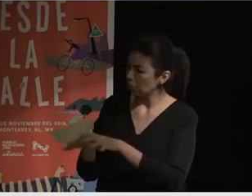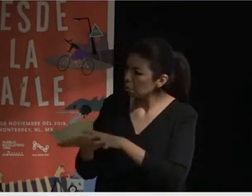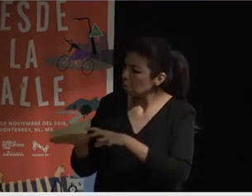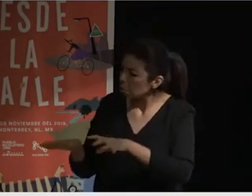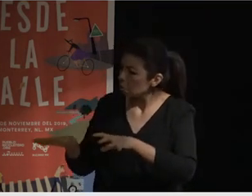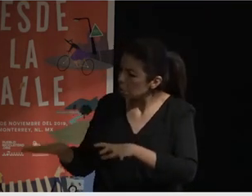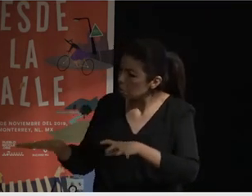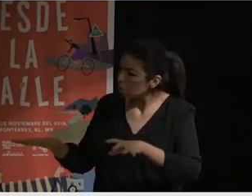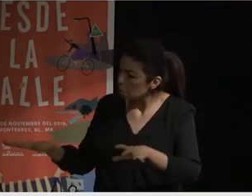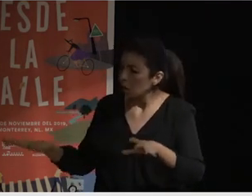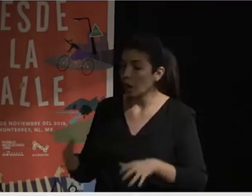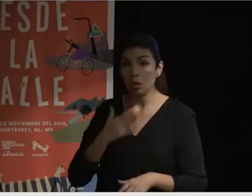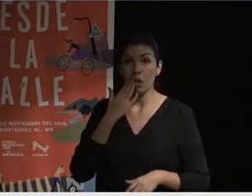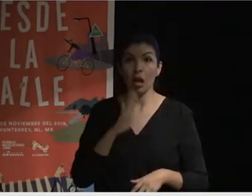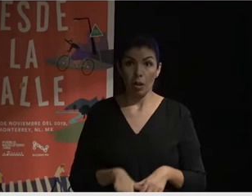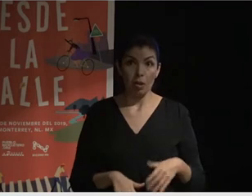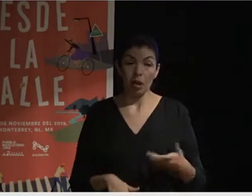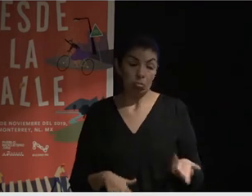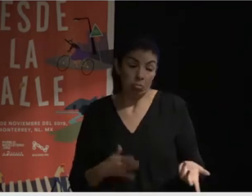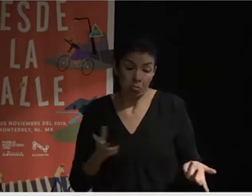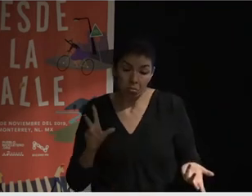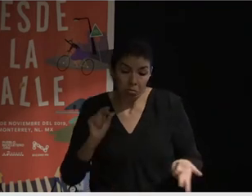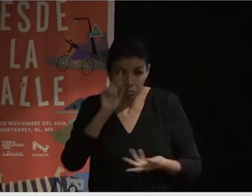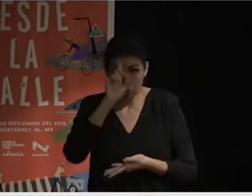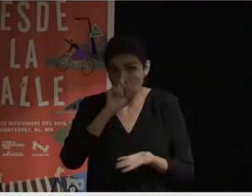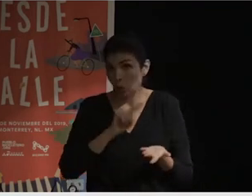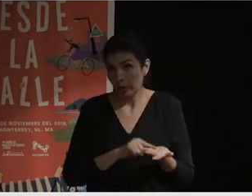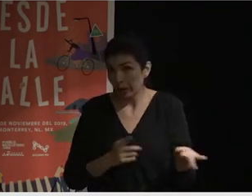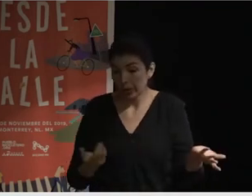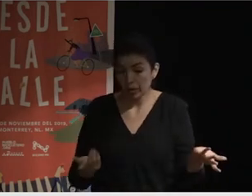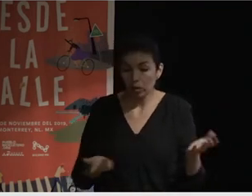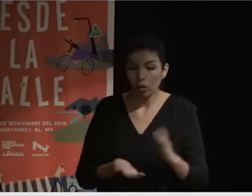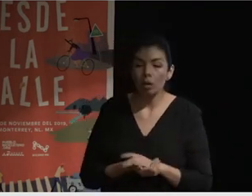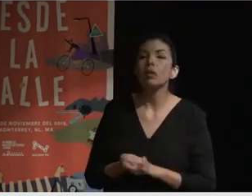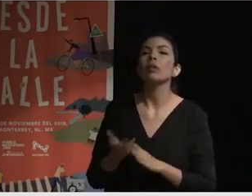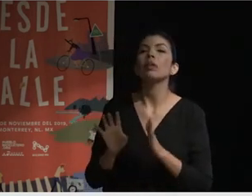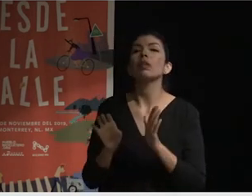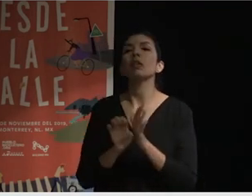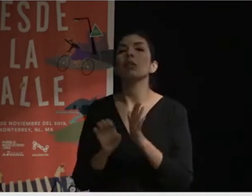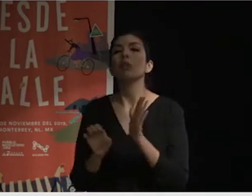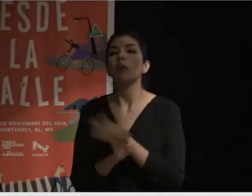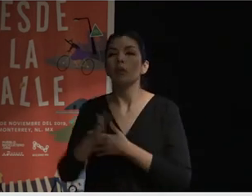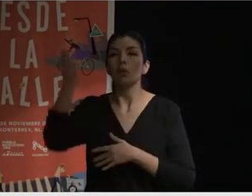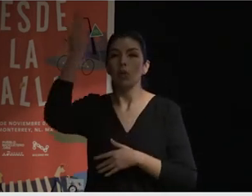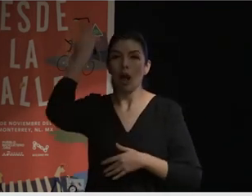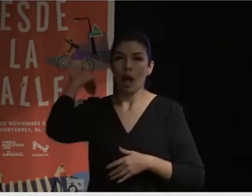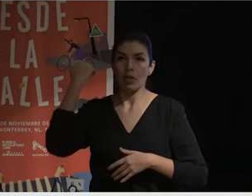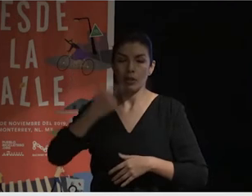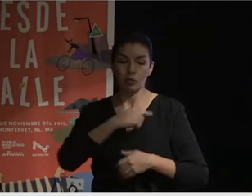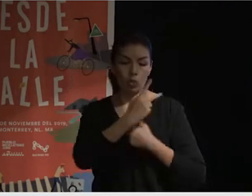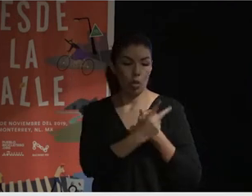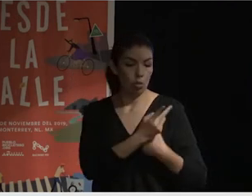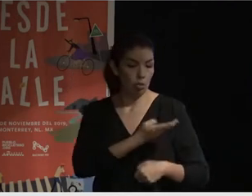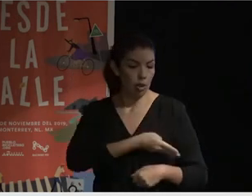¿no? Es exactamente lo mismo. La colonización de México se hizo también en alianza con élites indígenas, y lo mismo pasa